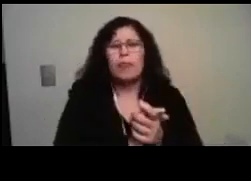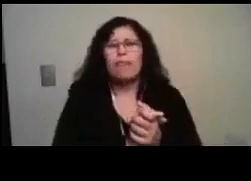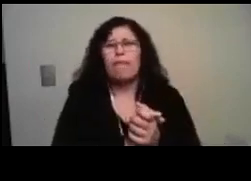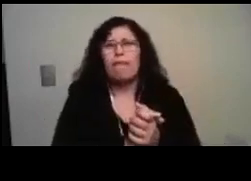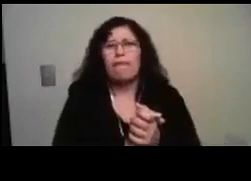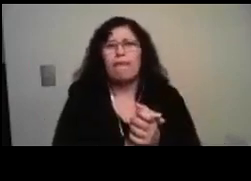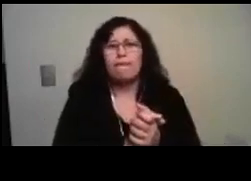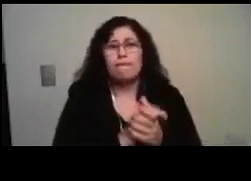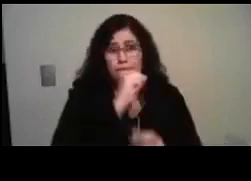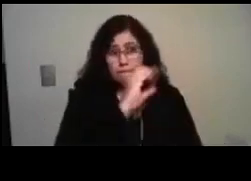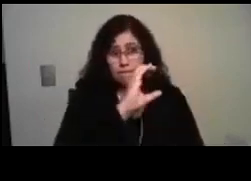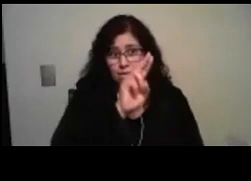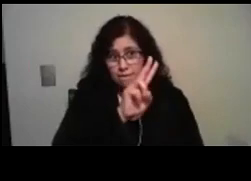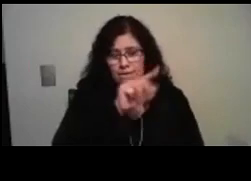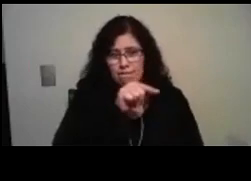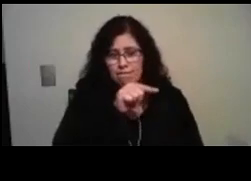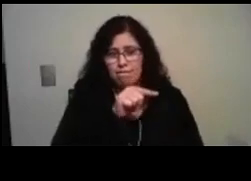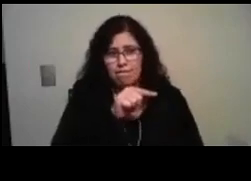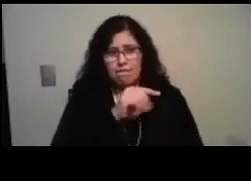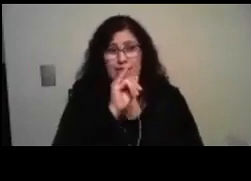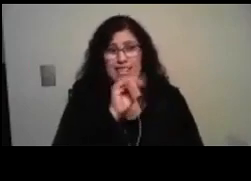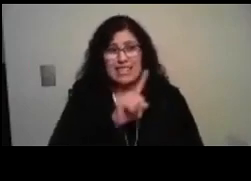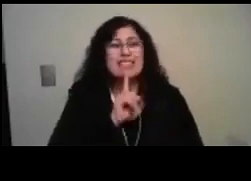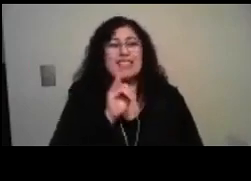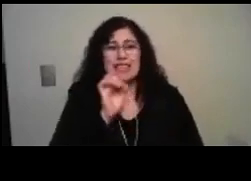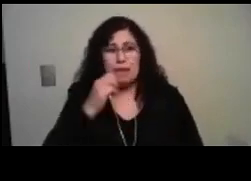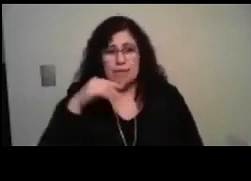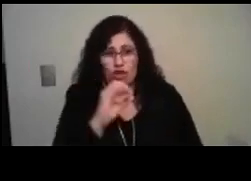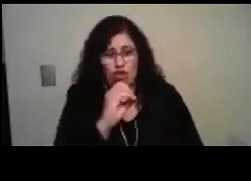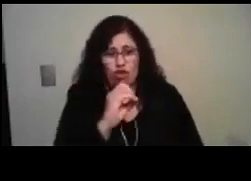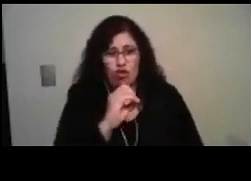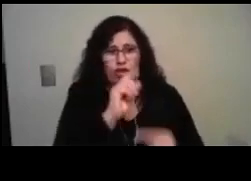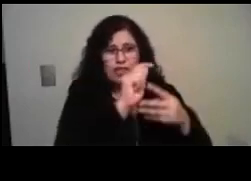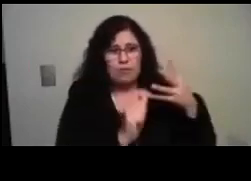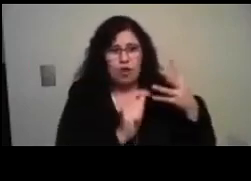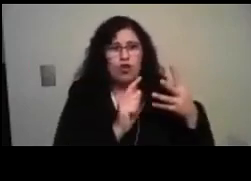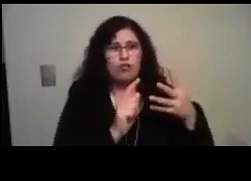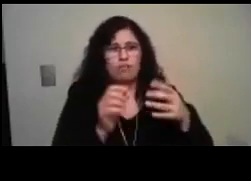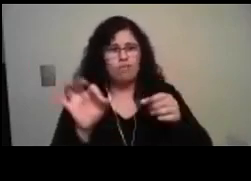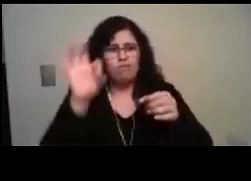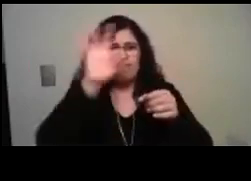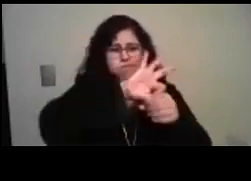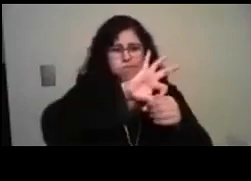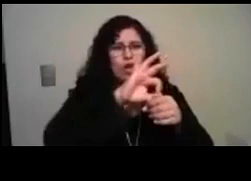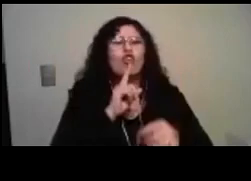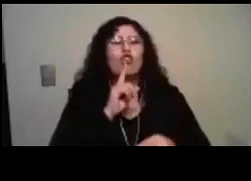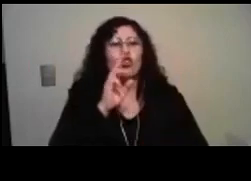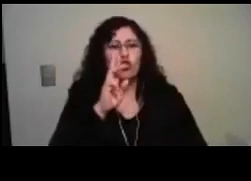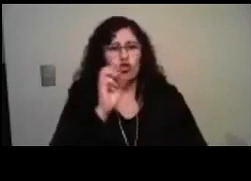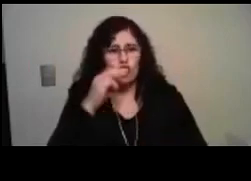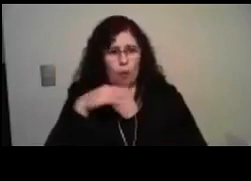el accidente cerebrovascular isquémico de tipo trombótico, ¿se diferencia del embólico?